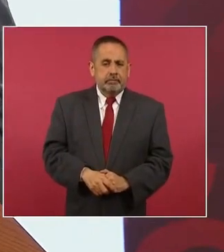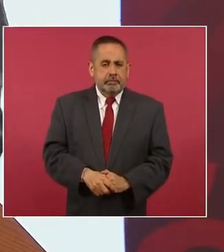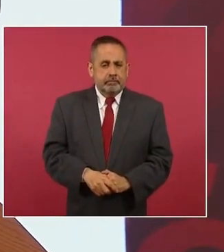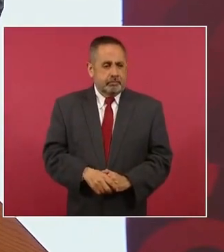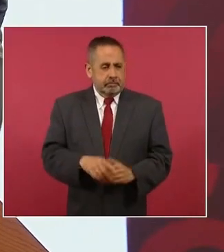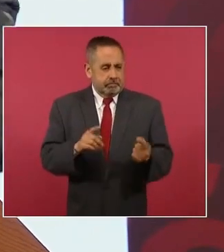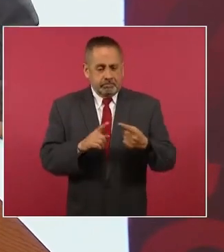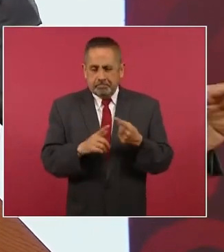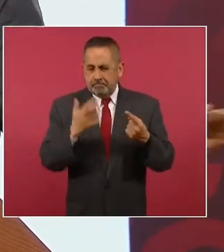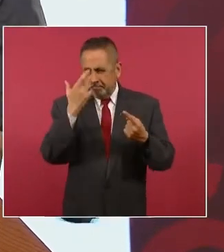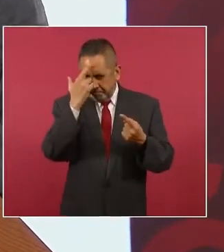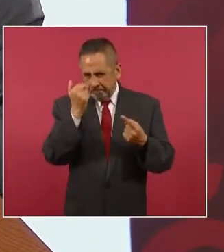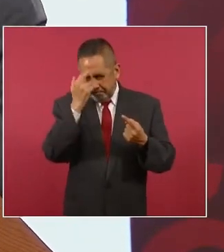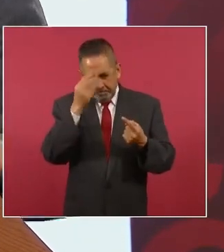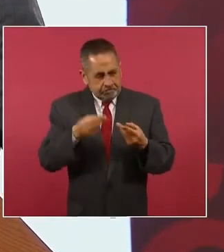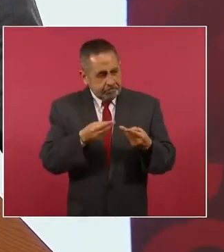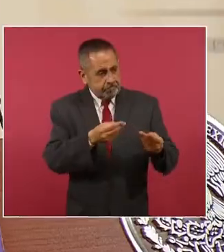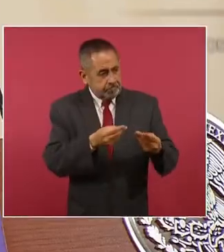razones,